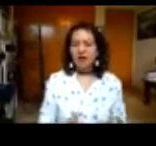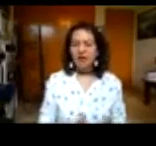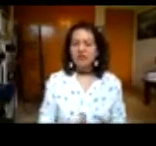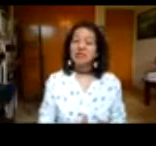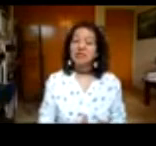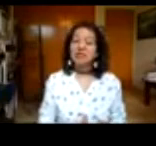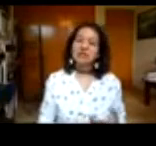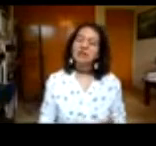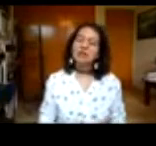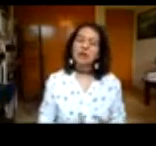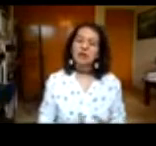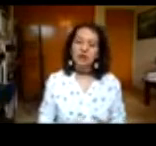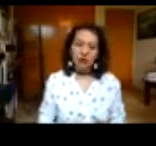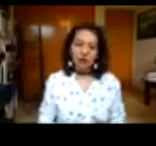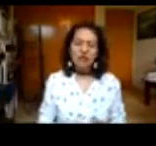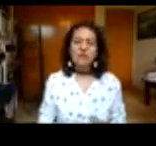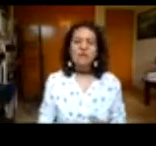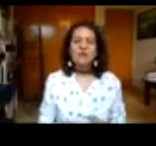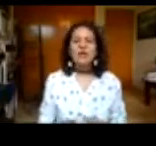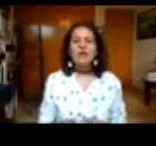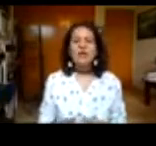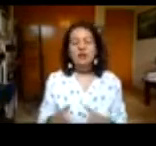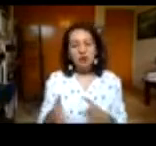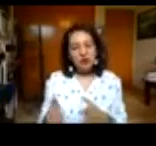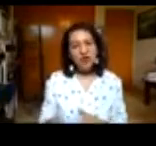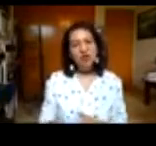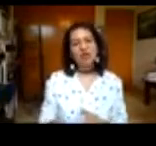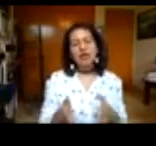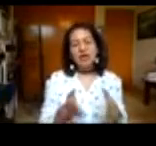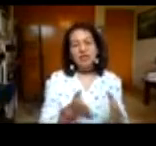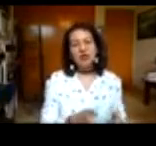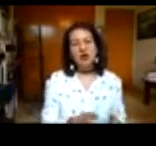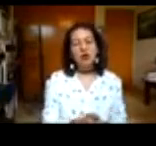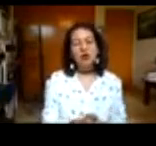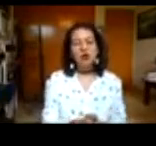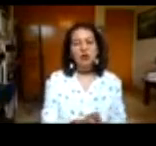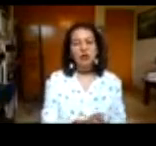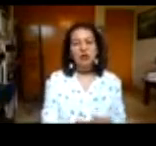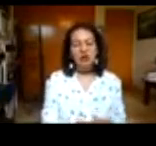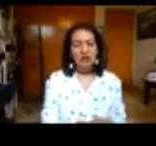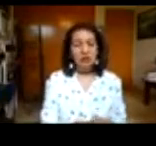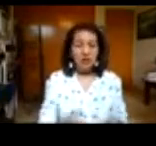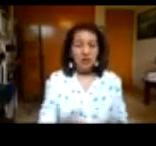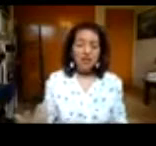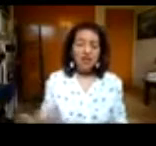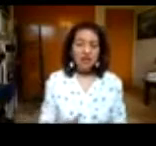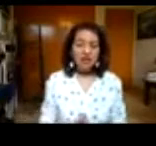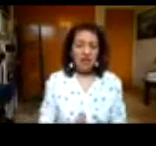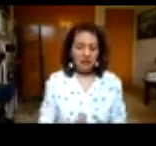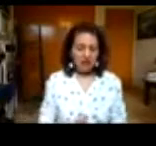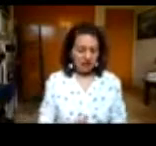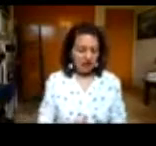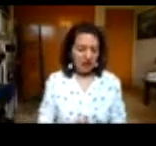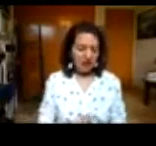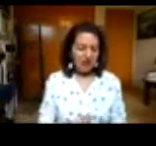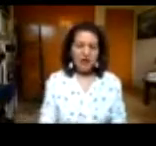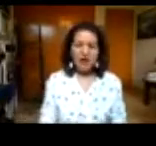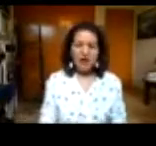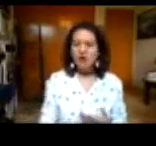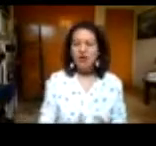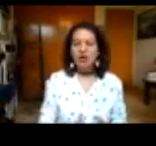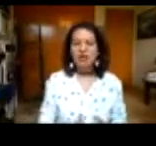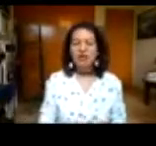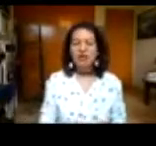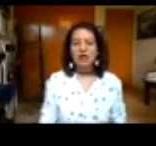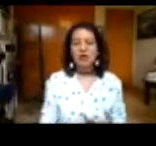a través de las distintas plataformas, tanto digitales como de mediáticas que tengan cada